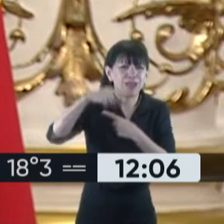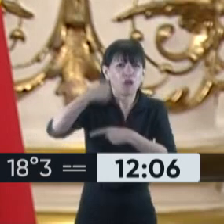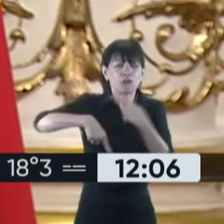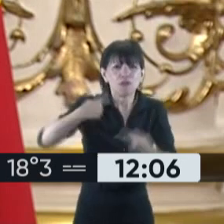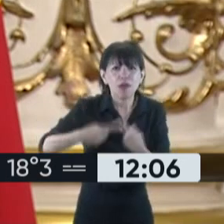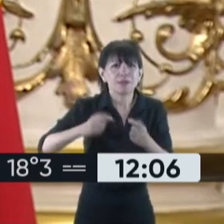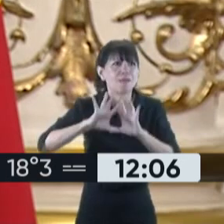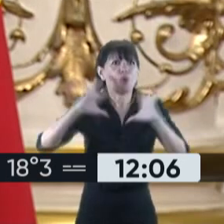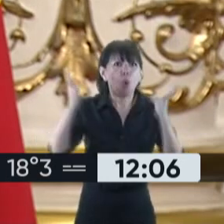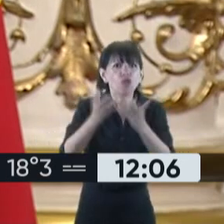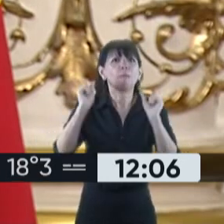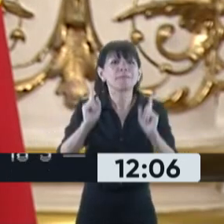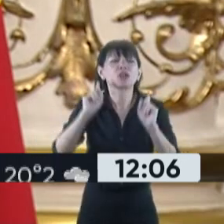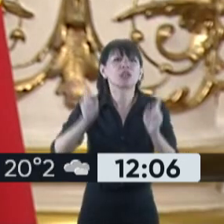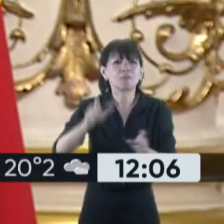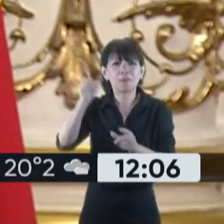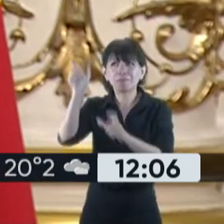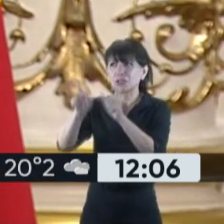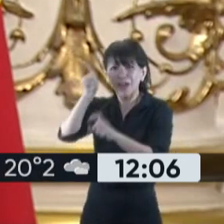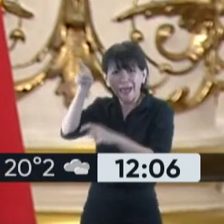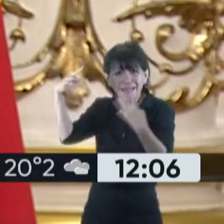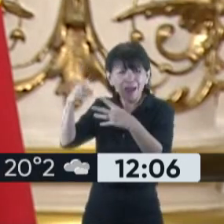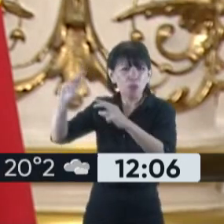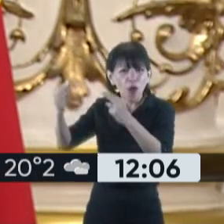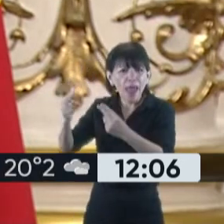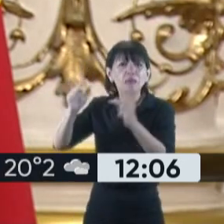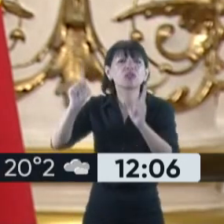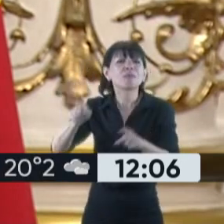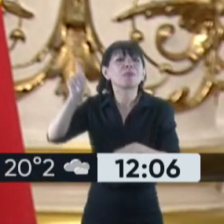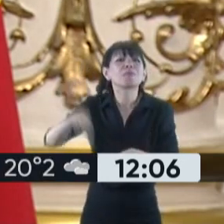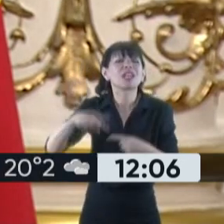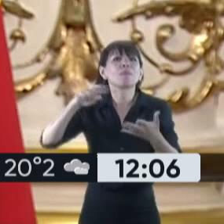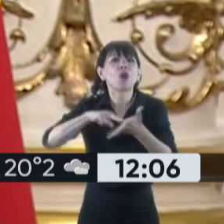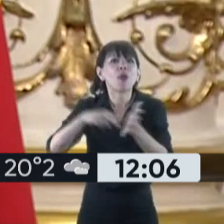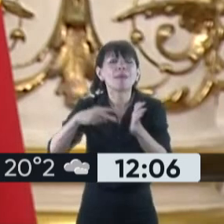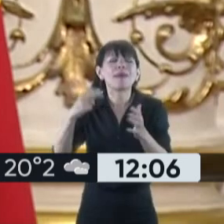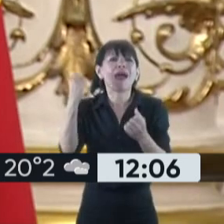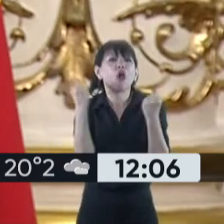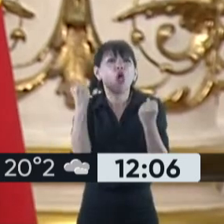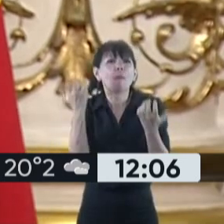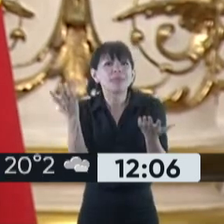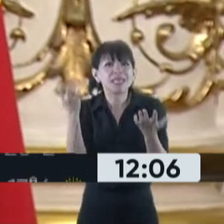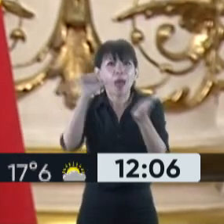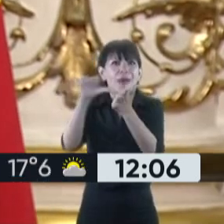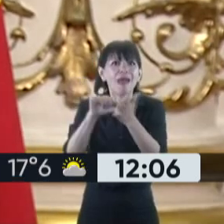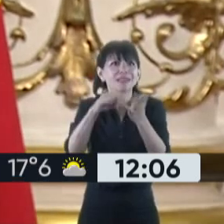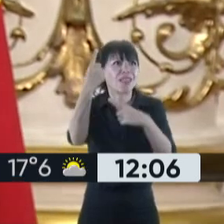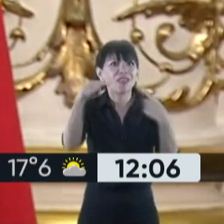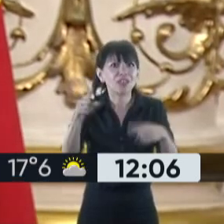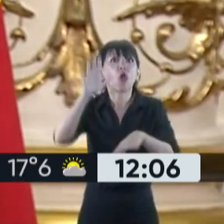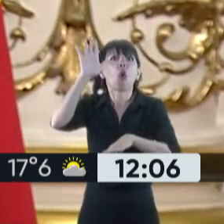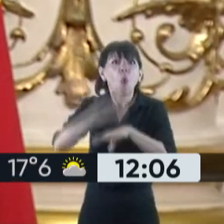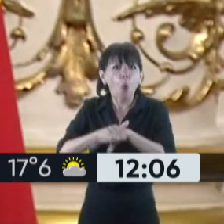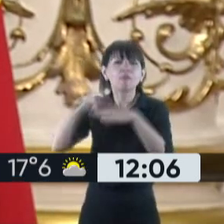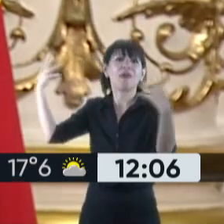vidas humanas, sino también por las condiciones económicas que se van generando como consecuencia de ese